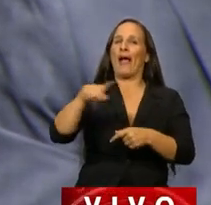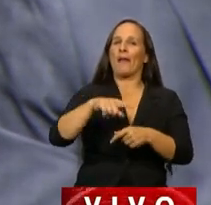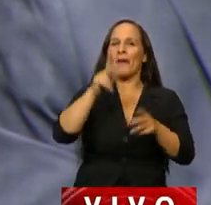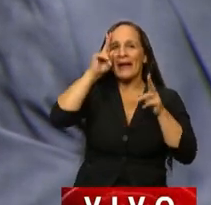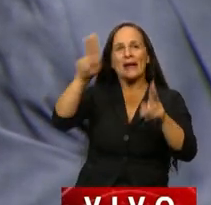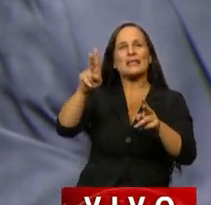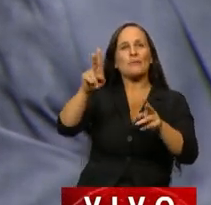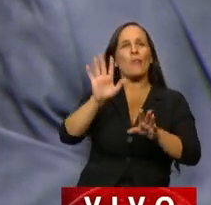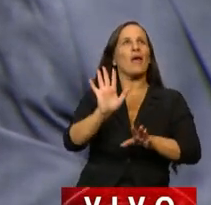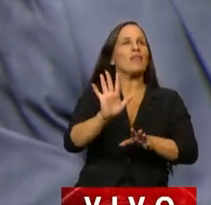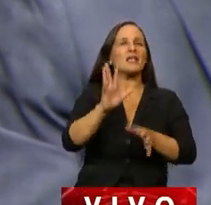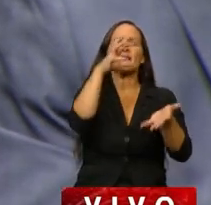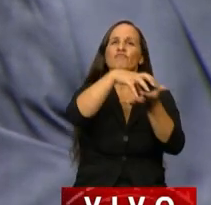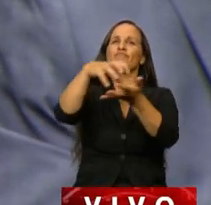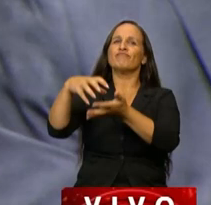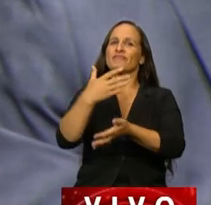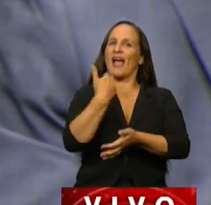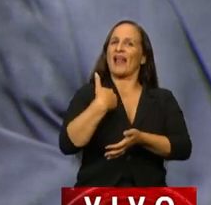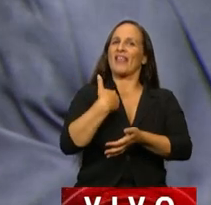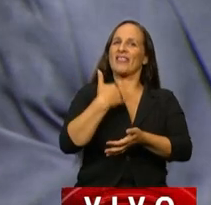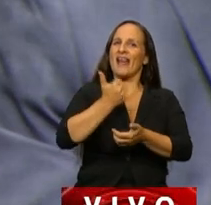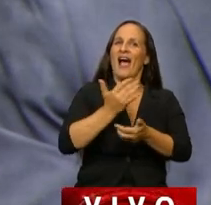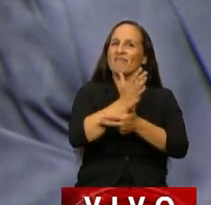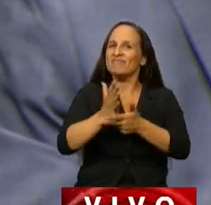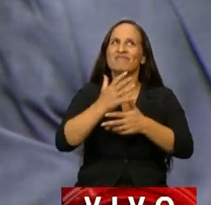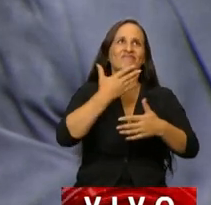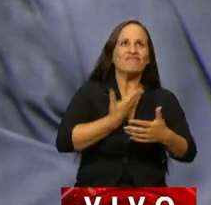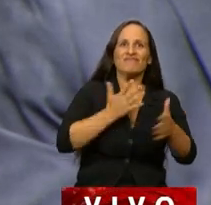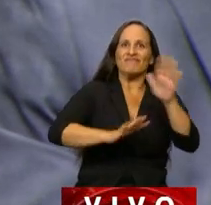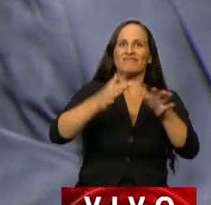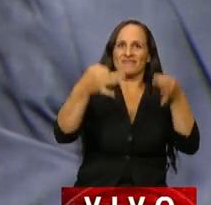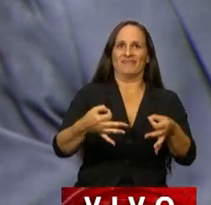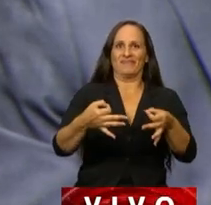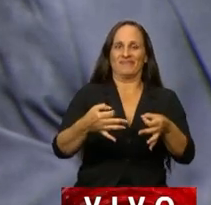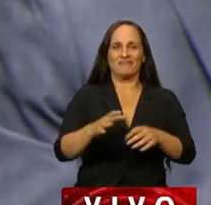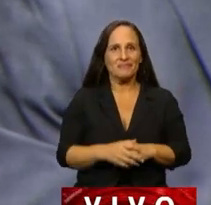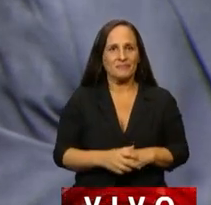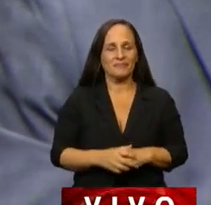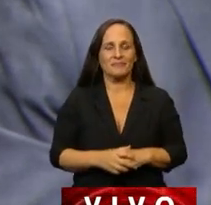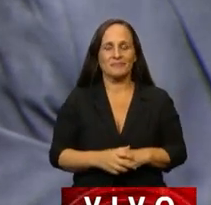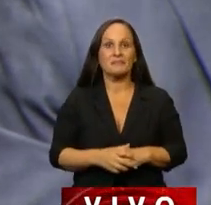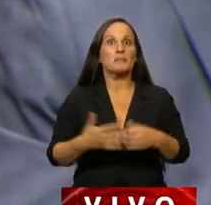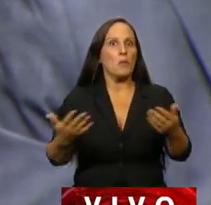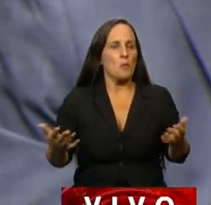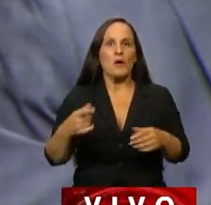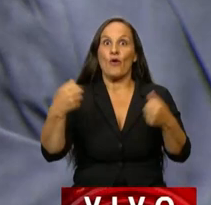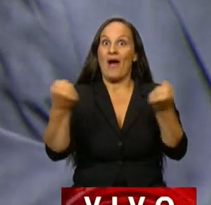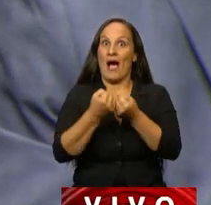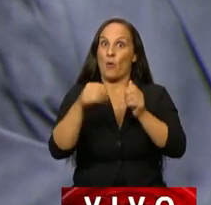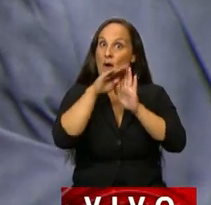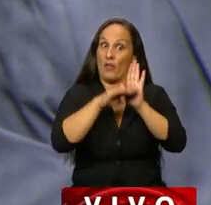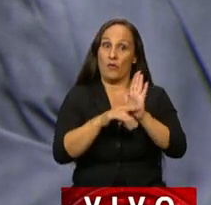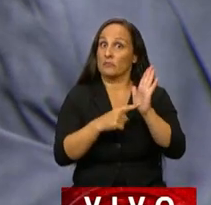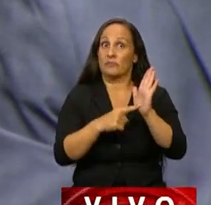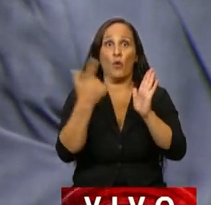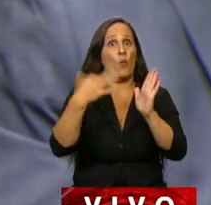institucionalidad. Este acuerdo es el único posible en las circunstancias que hoy vive nuestro